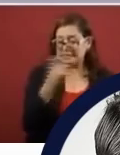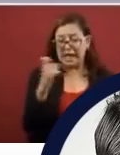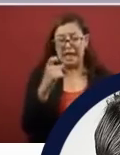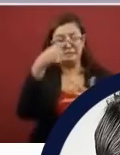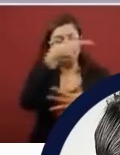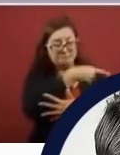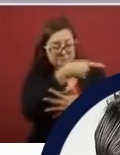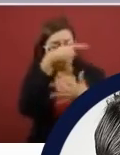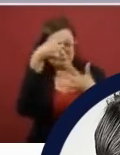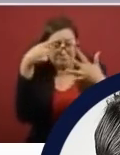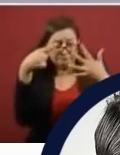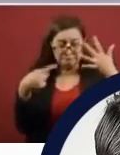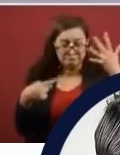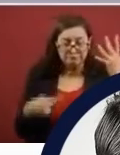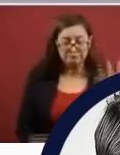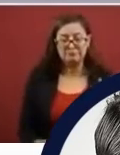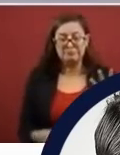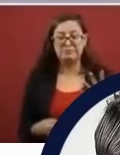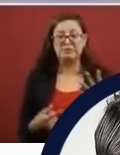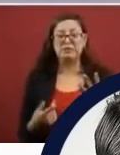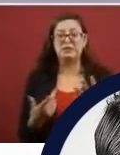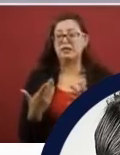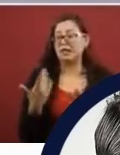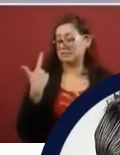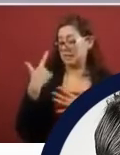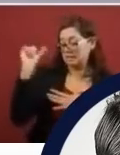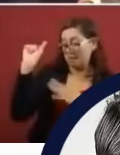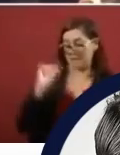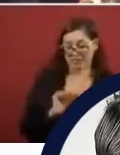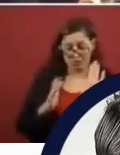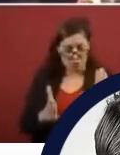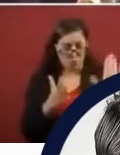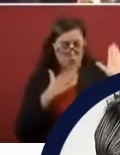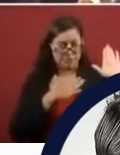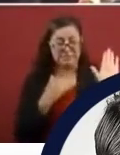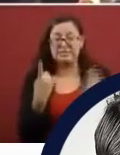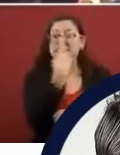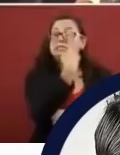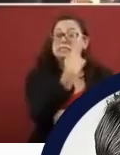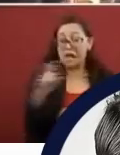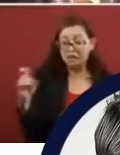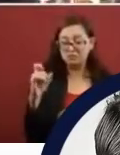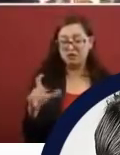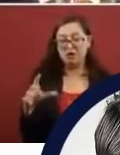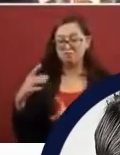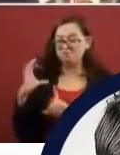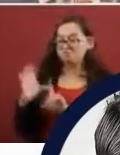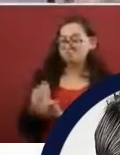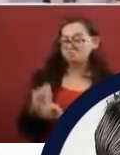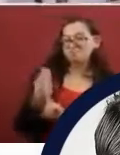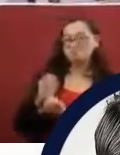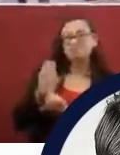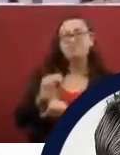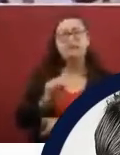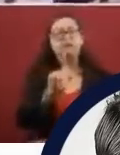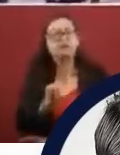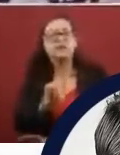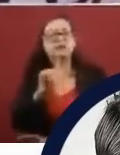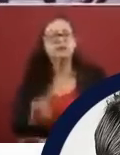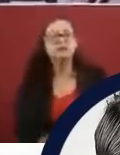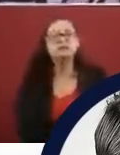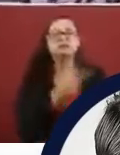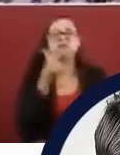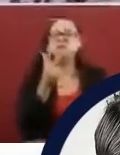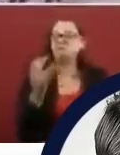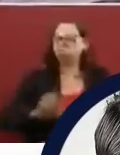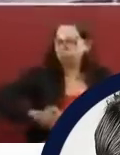el acceso a un sistema de seguridad social, en algunos casos universal, en algunas cosas focalizado, adultos